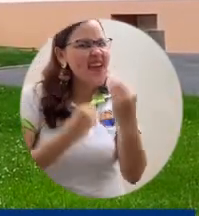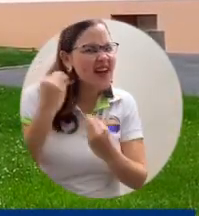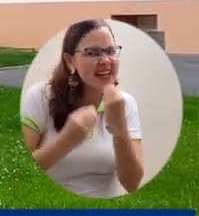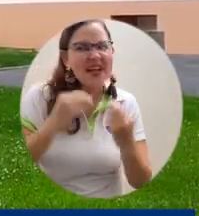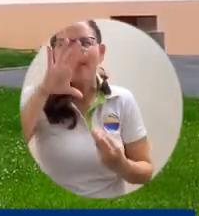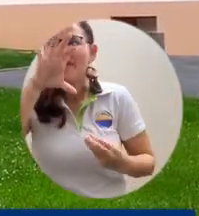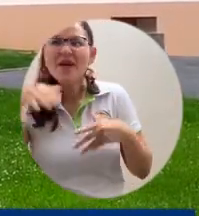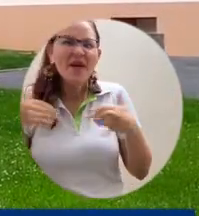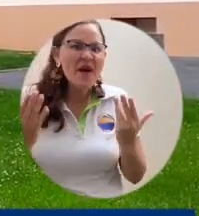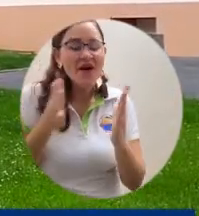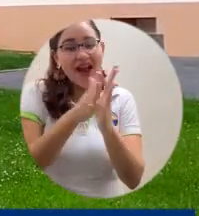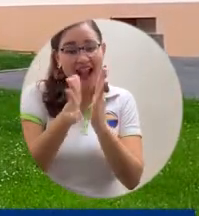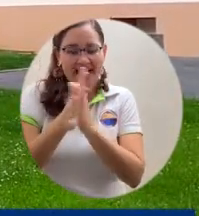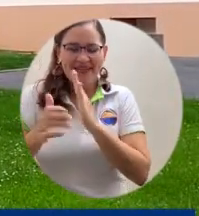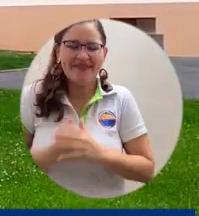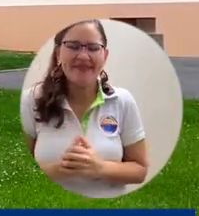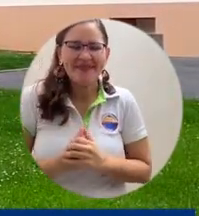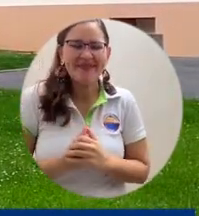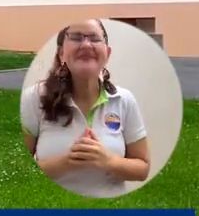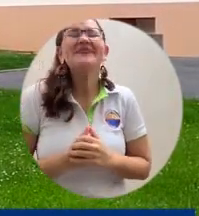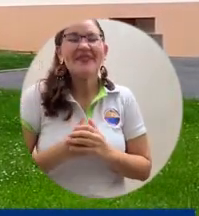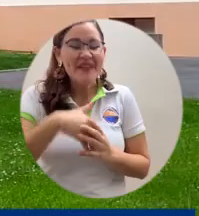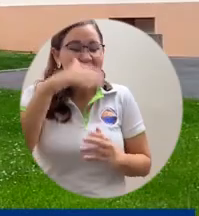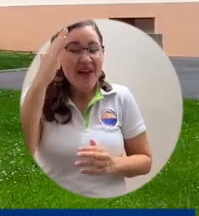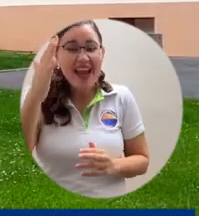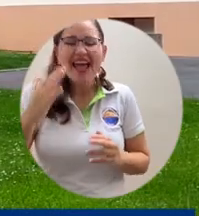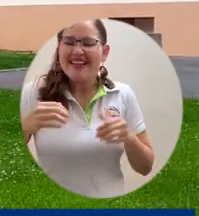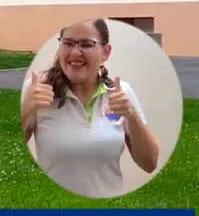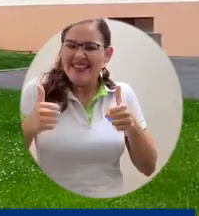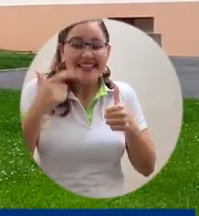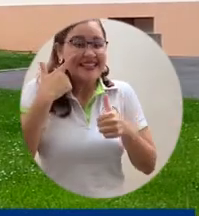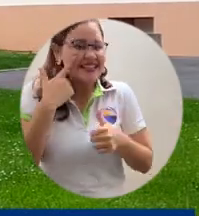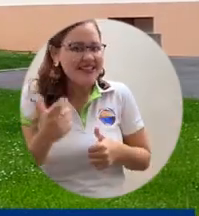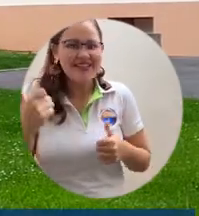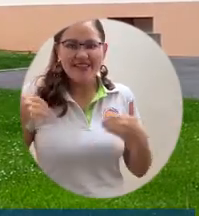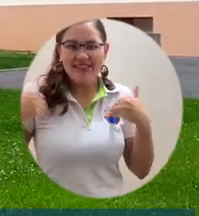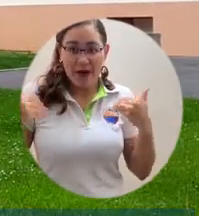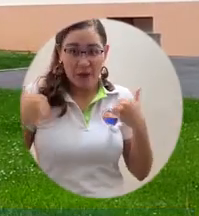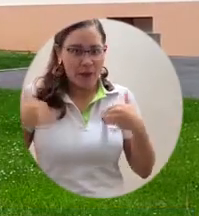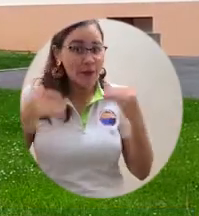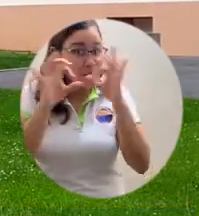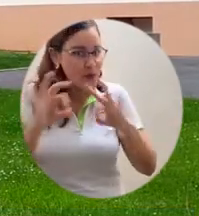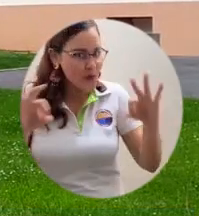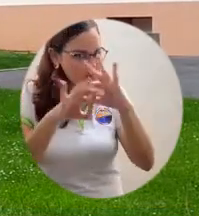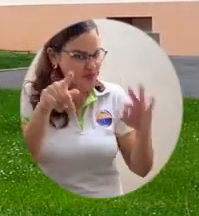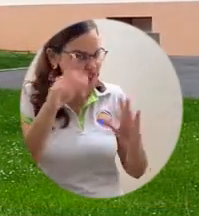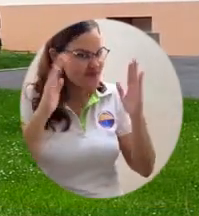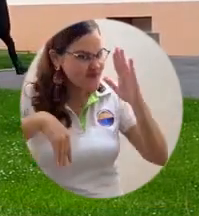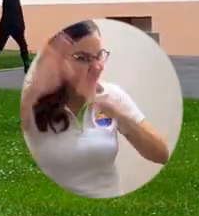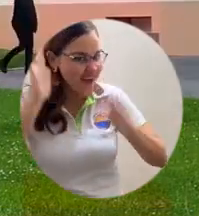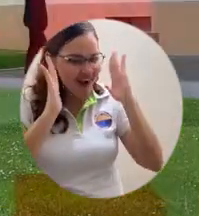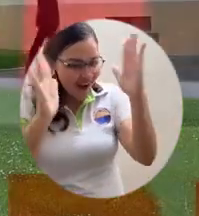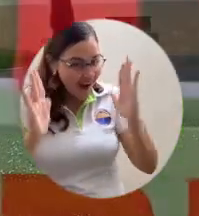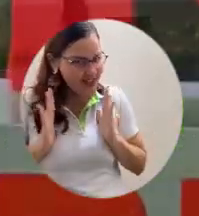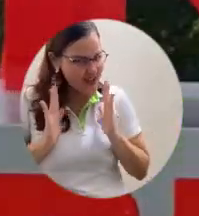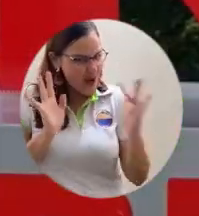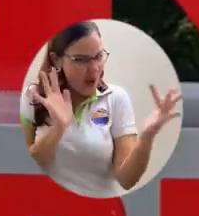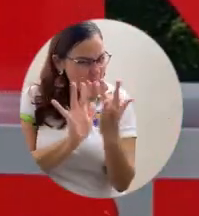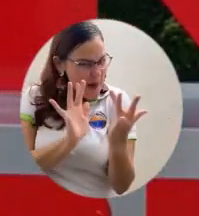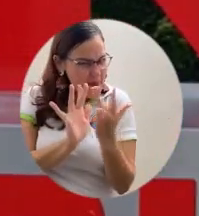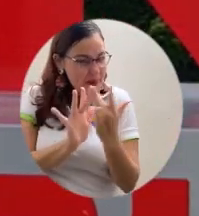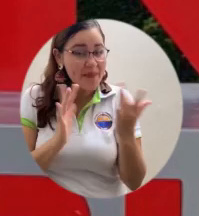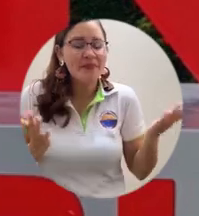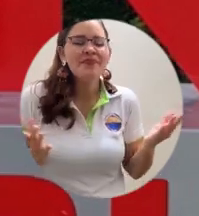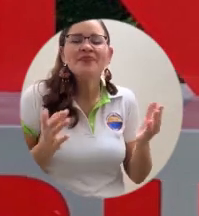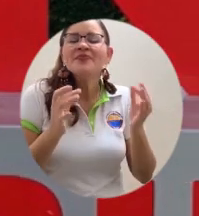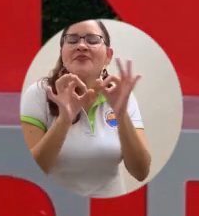Instagram Live, en el Takeover, que he hecho en la página de Uni Magdalena. Quiero invitarlo a que se mantengan conectados porque